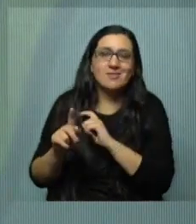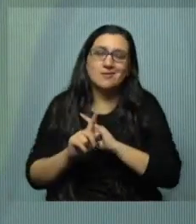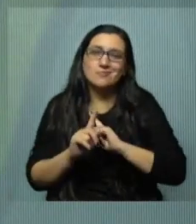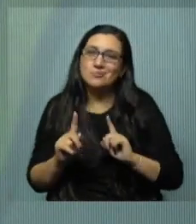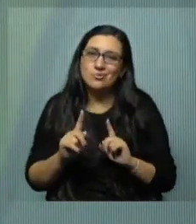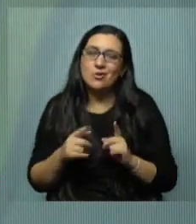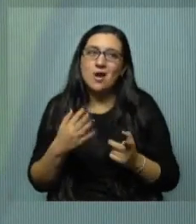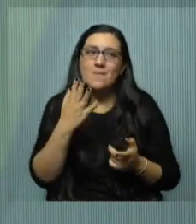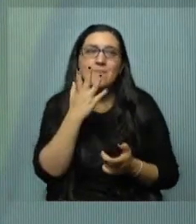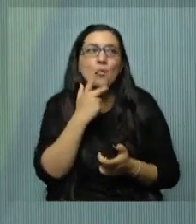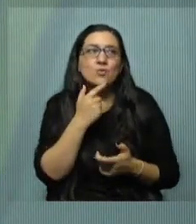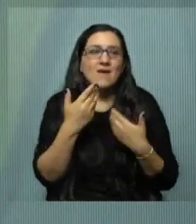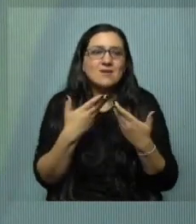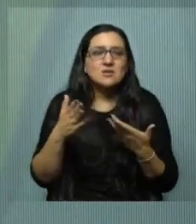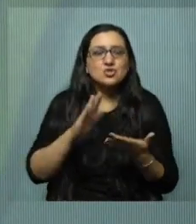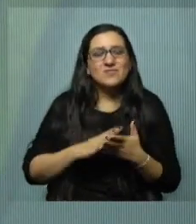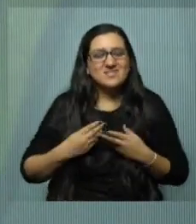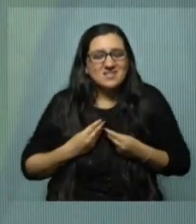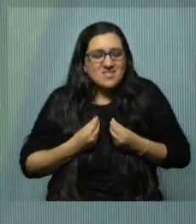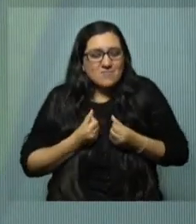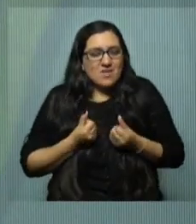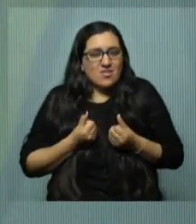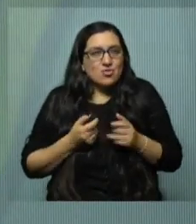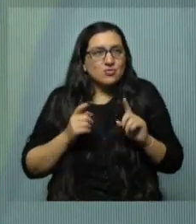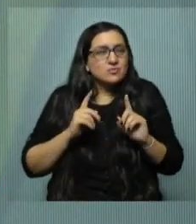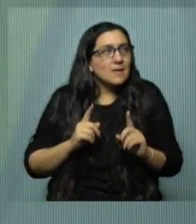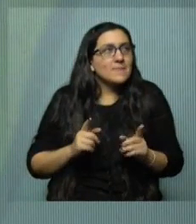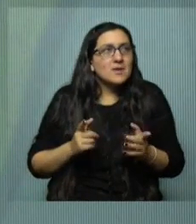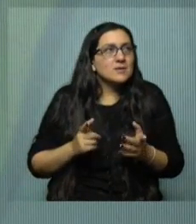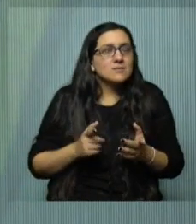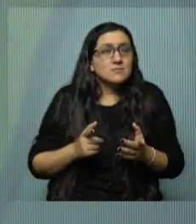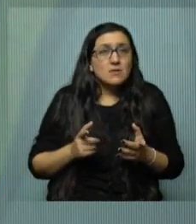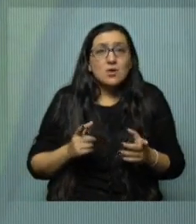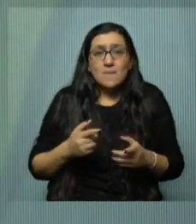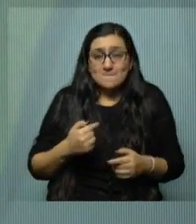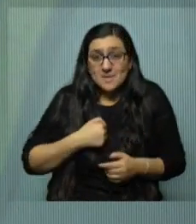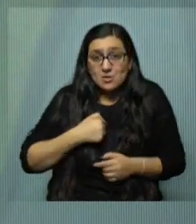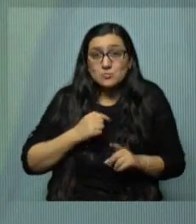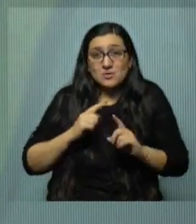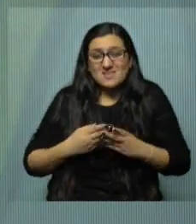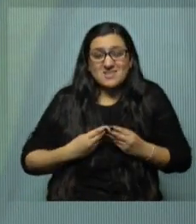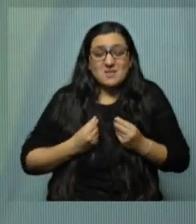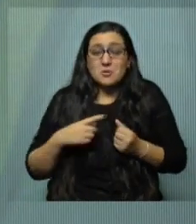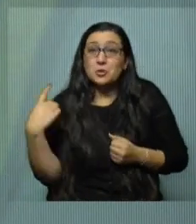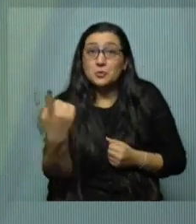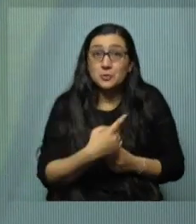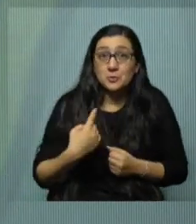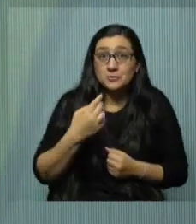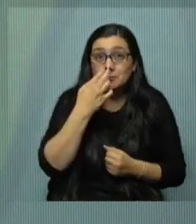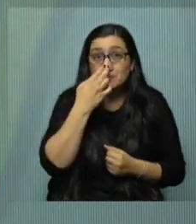bueno, reflejar sentimientos ahí propios y tal vez colectivos, y tratar de hacerlo de cierta